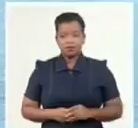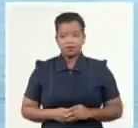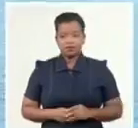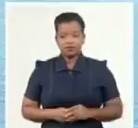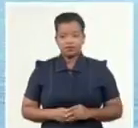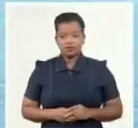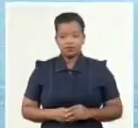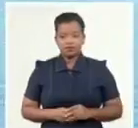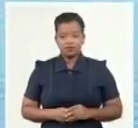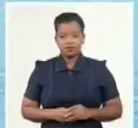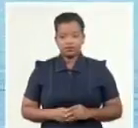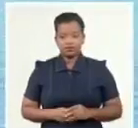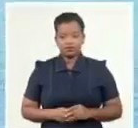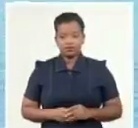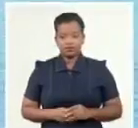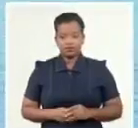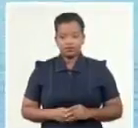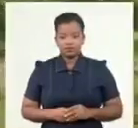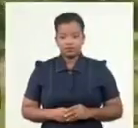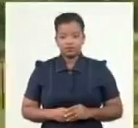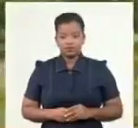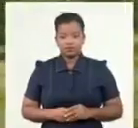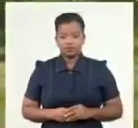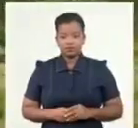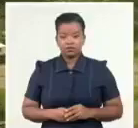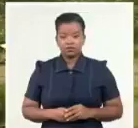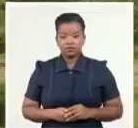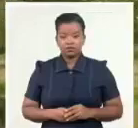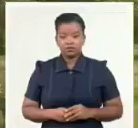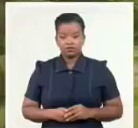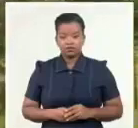Luis Sosa, Félix Fidalgo y